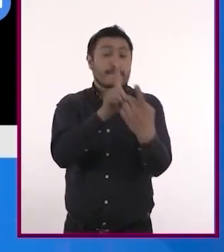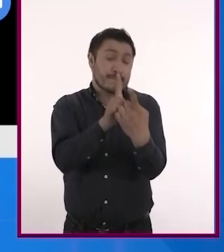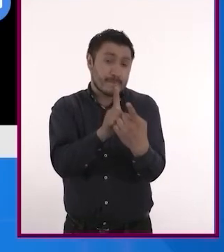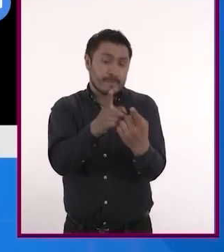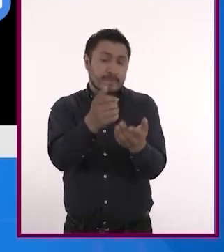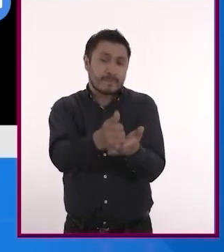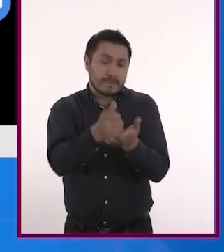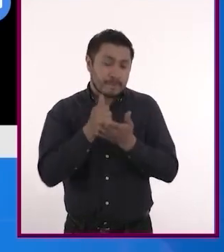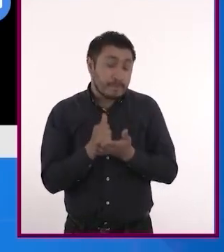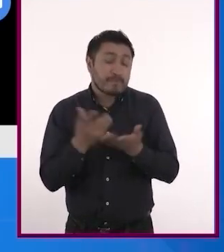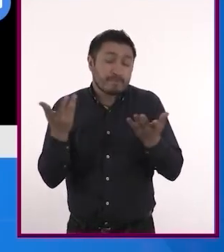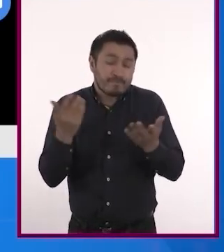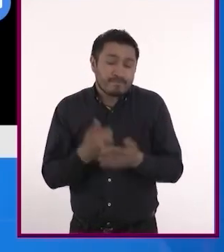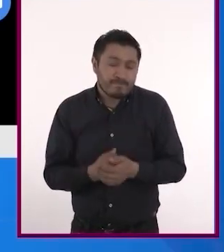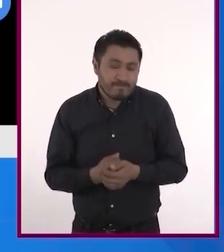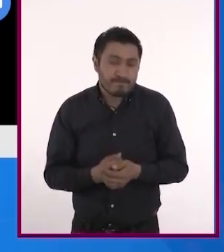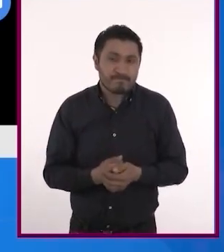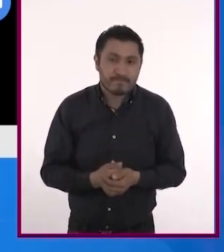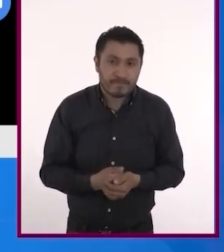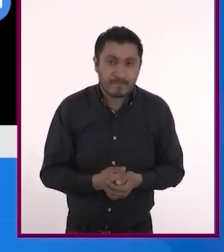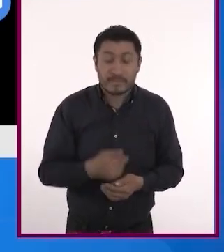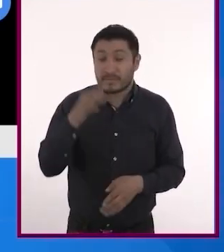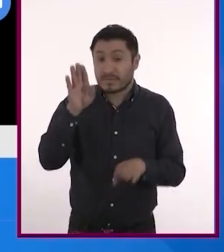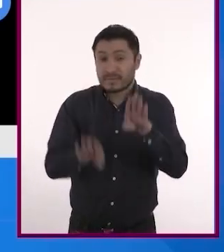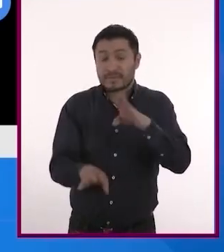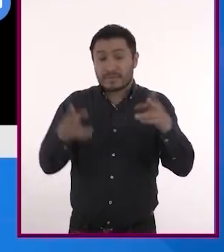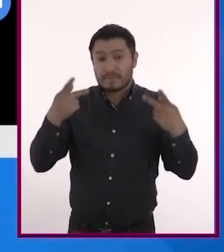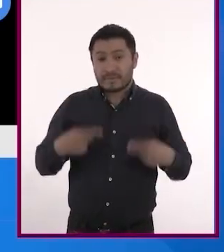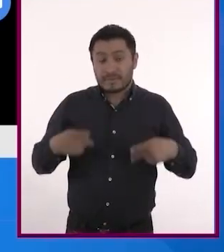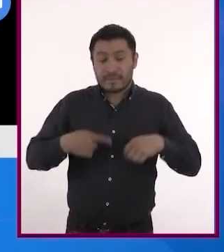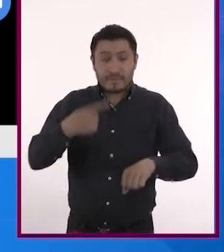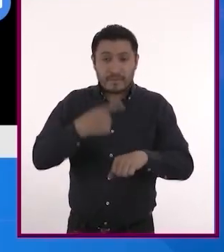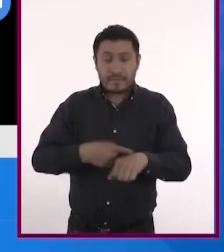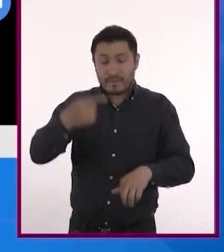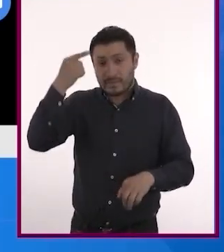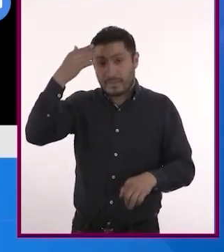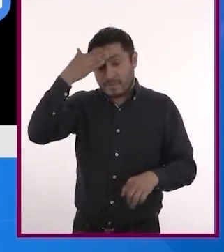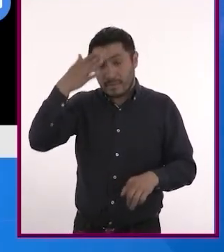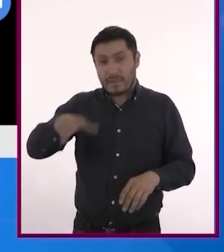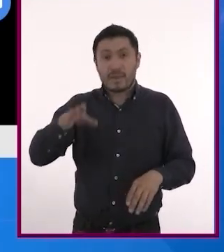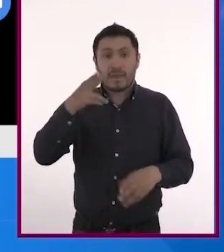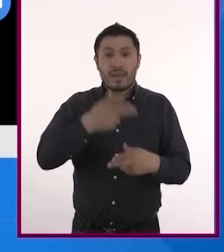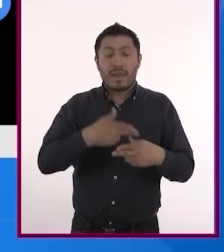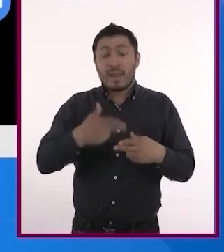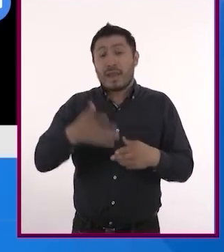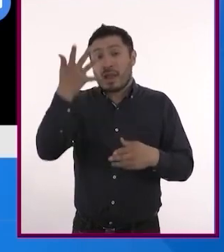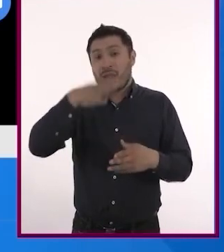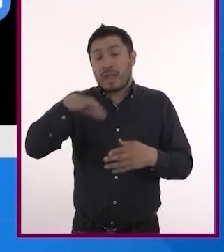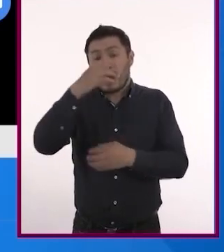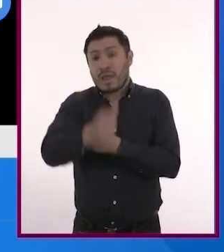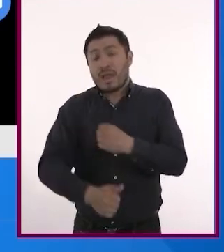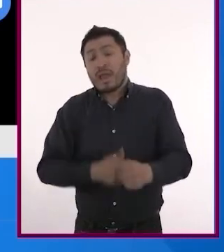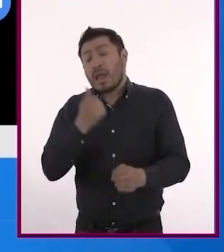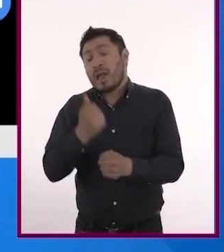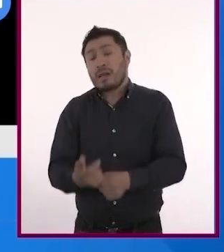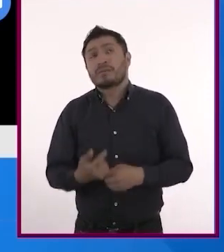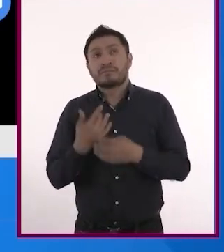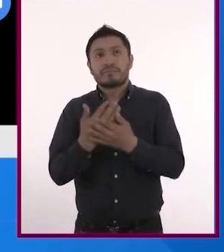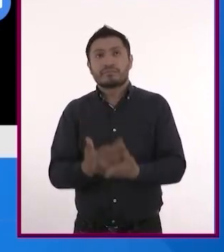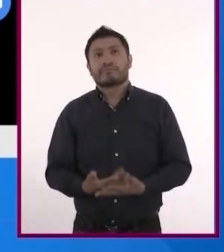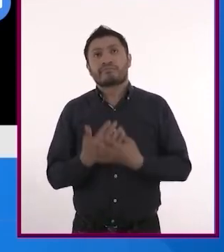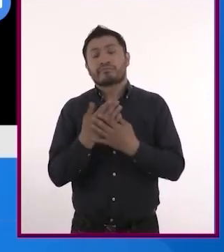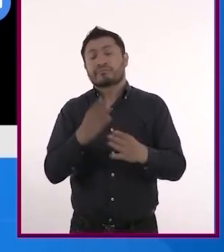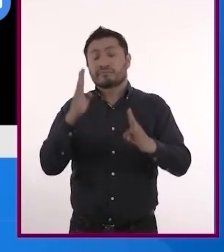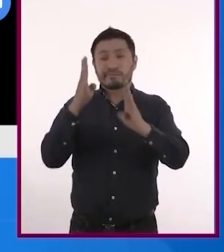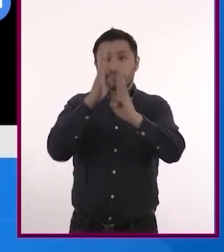que tiene algún padecimiento mental puede tardar hasta 10 años en llegar a una